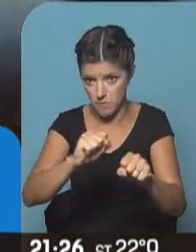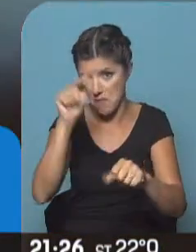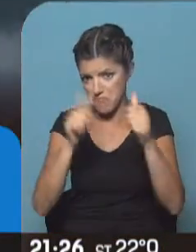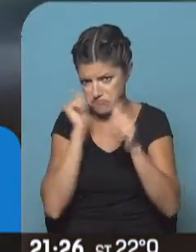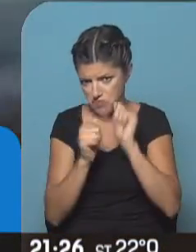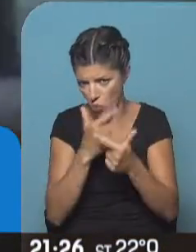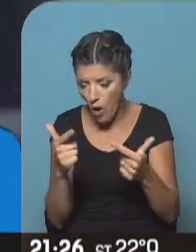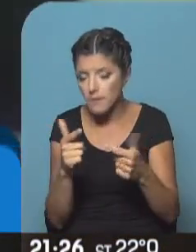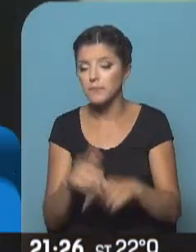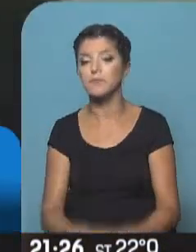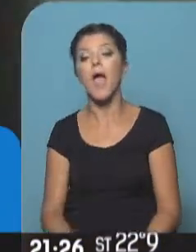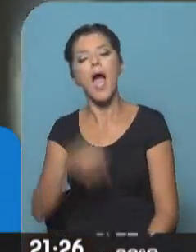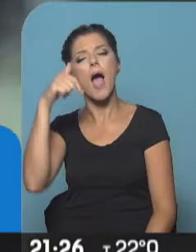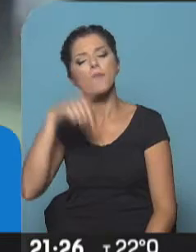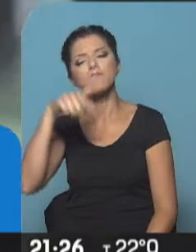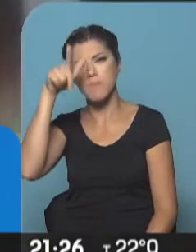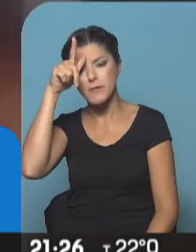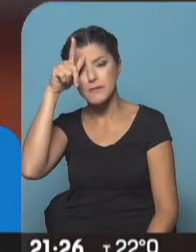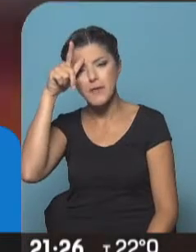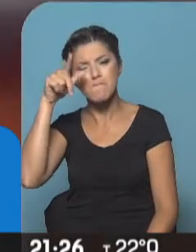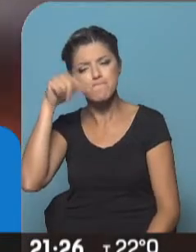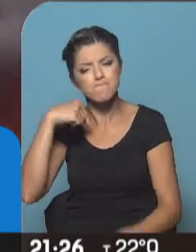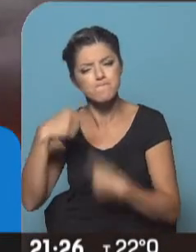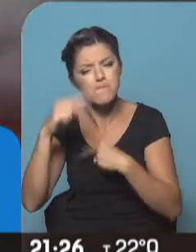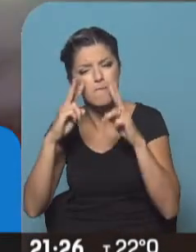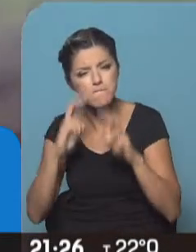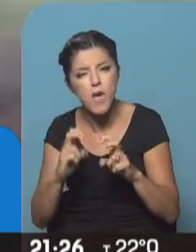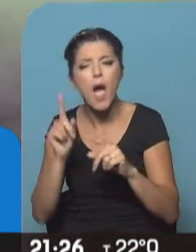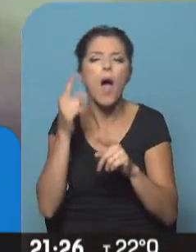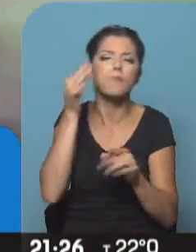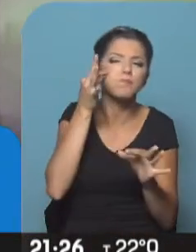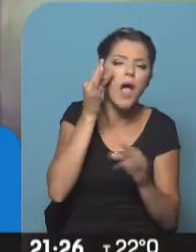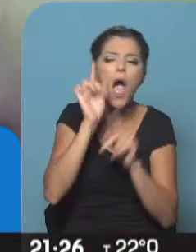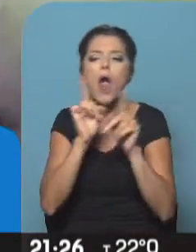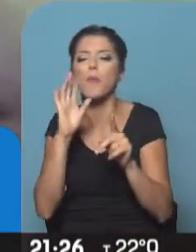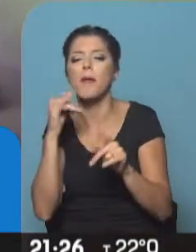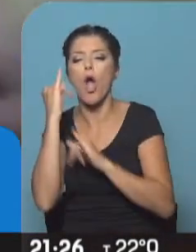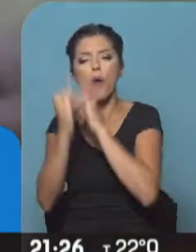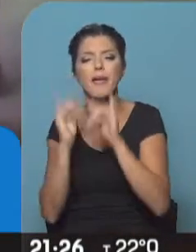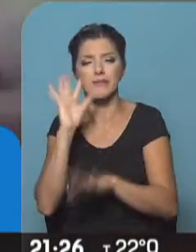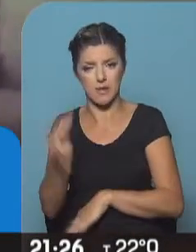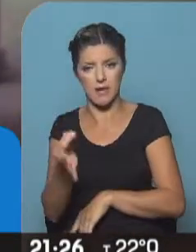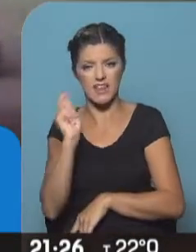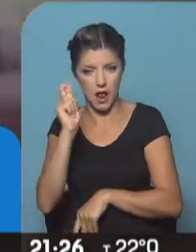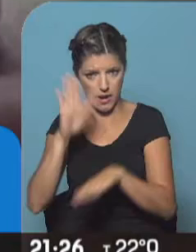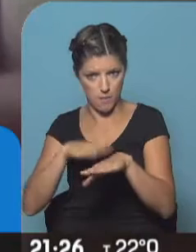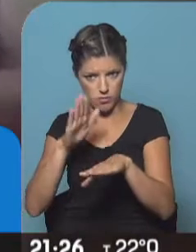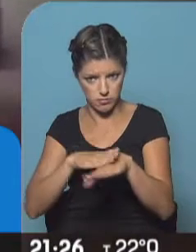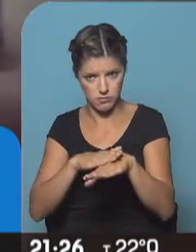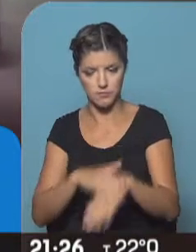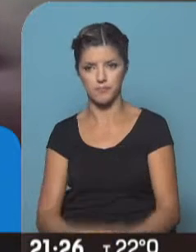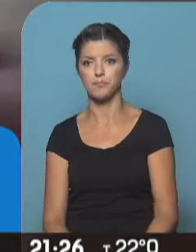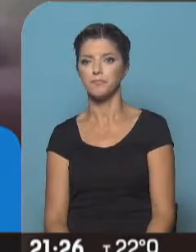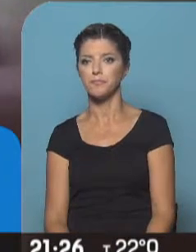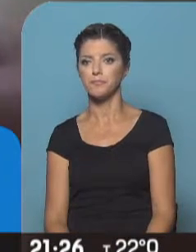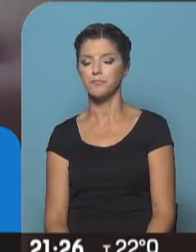hallazgo la policía continúa la investigación buscando testimonios y nuevas para avanzar en la identificación de los responsables los